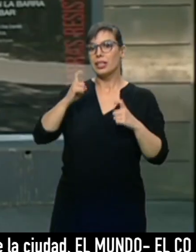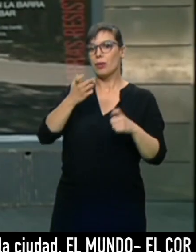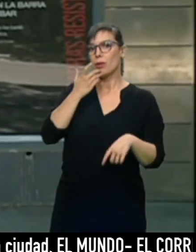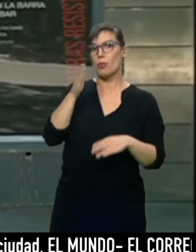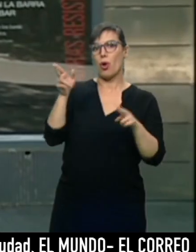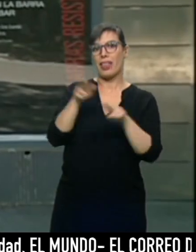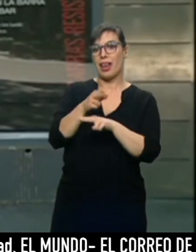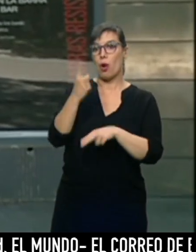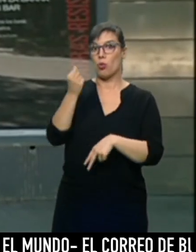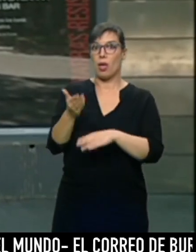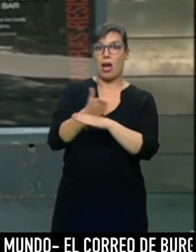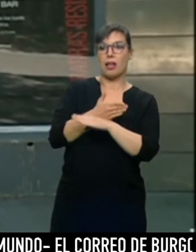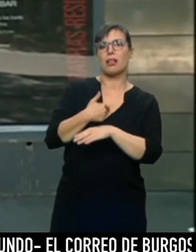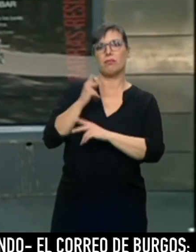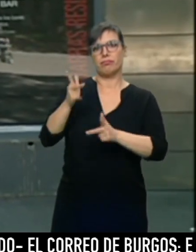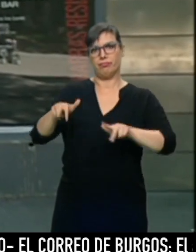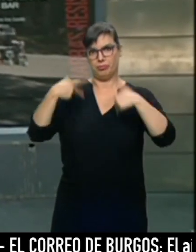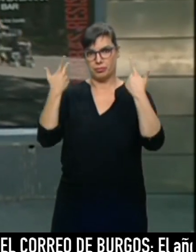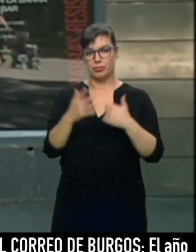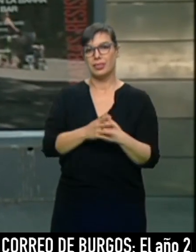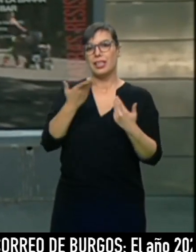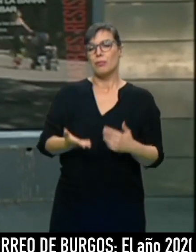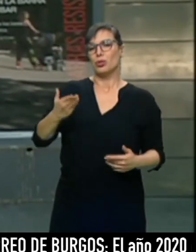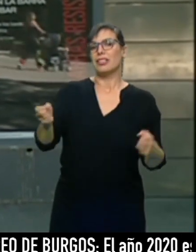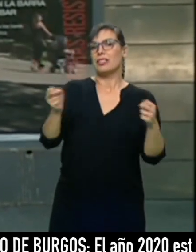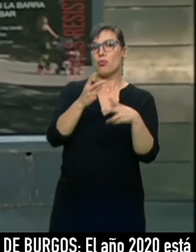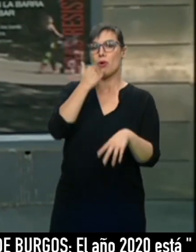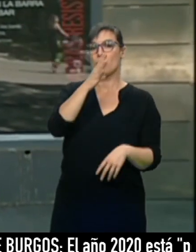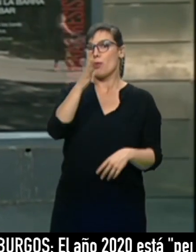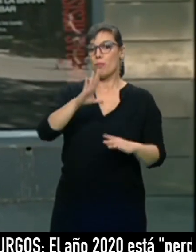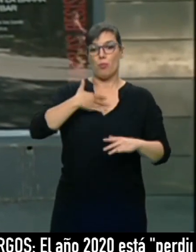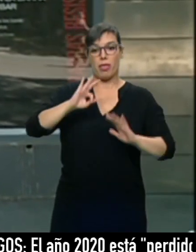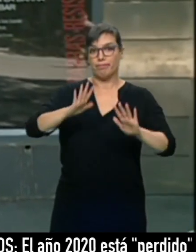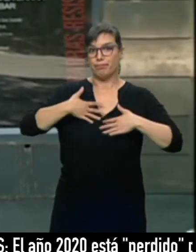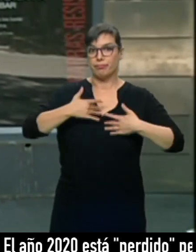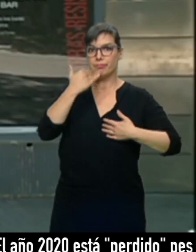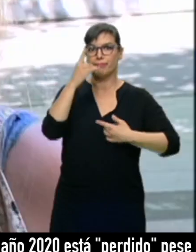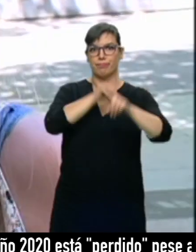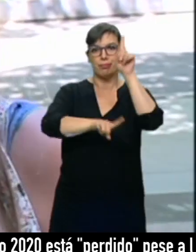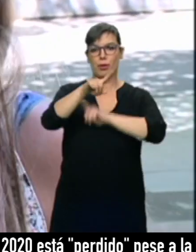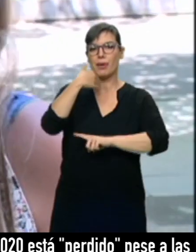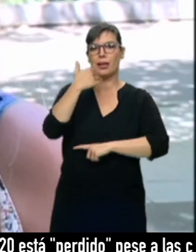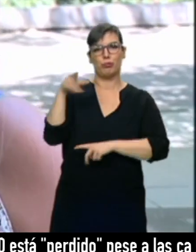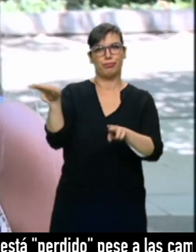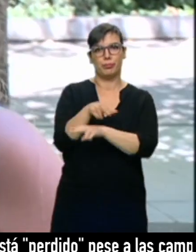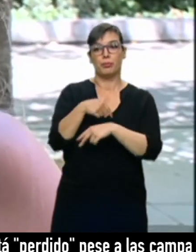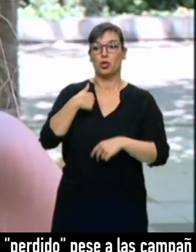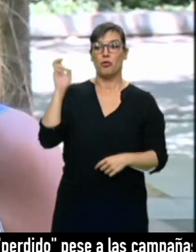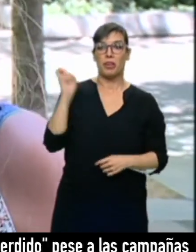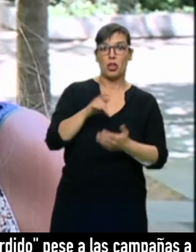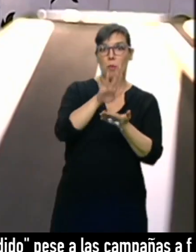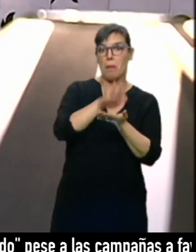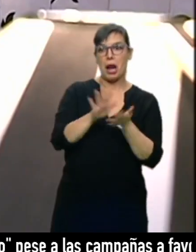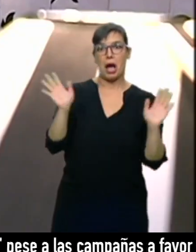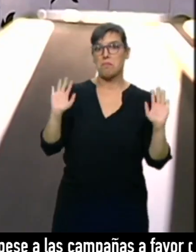Es importante tener en cuenta un seguro porque en cualquier momento puede surgir cualquier problemilla. Yo he venido desde Málaga y no he cogido